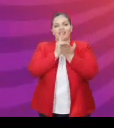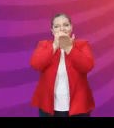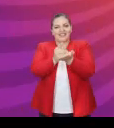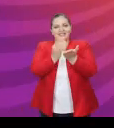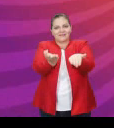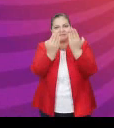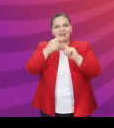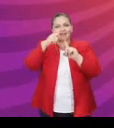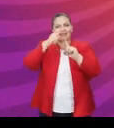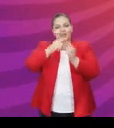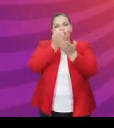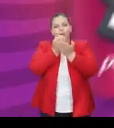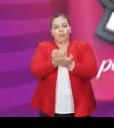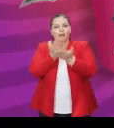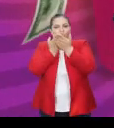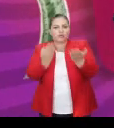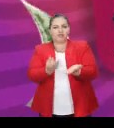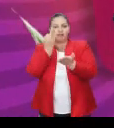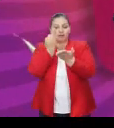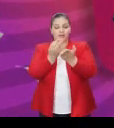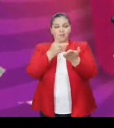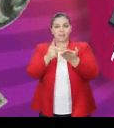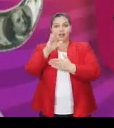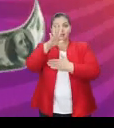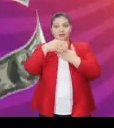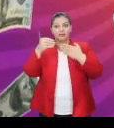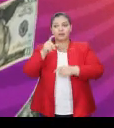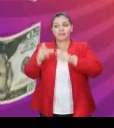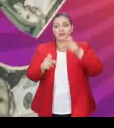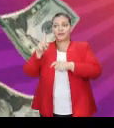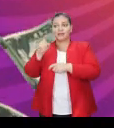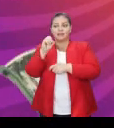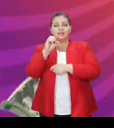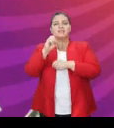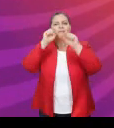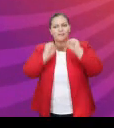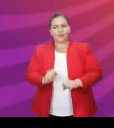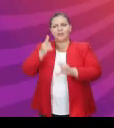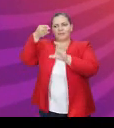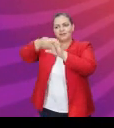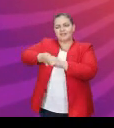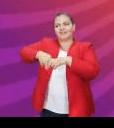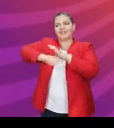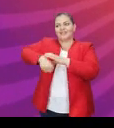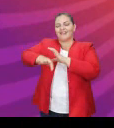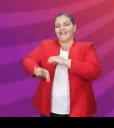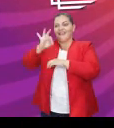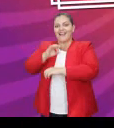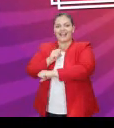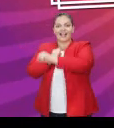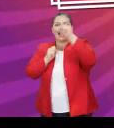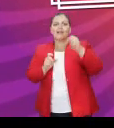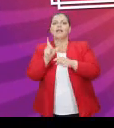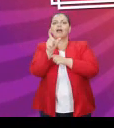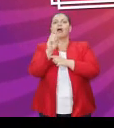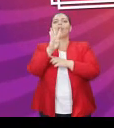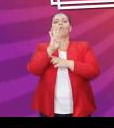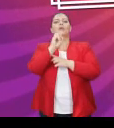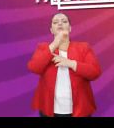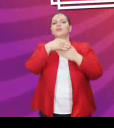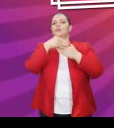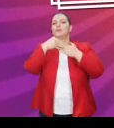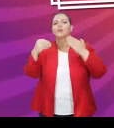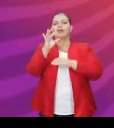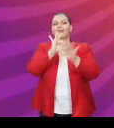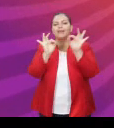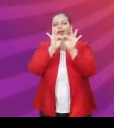tu economía está primero. En octubre llegó el 16º. Por cada $5 de compras, participas en el sorteo de tarjetas de obsequio de